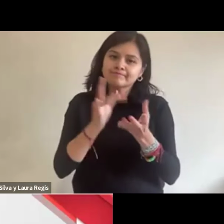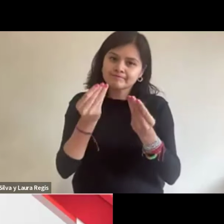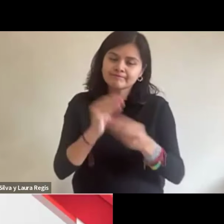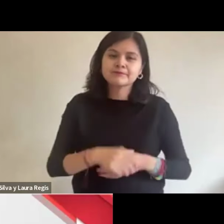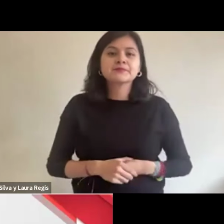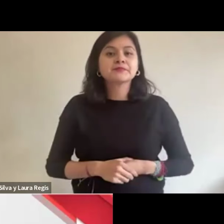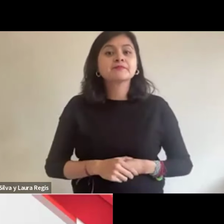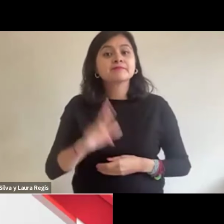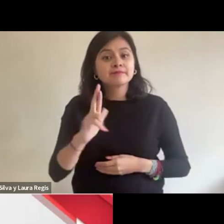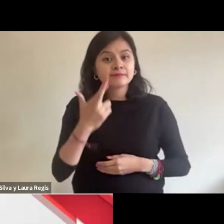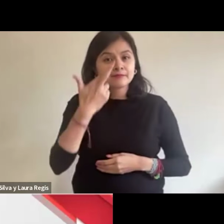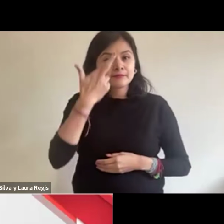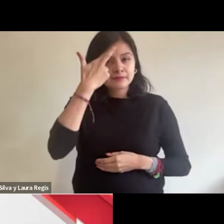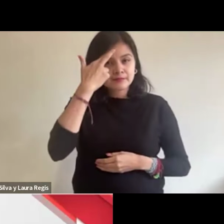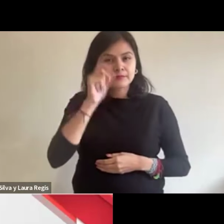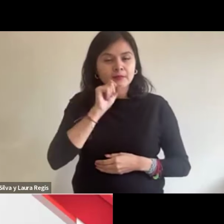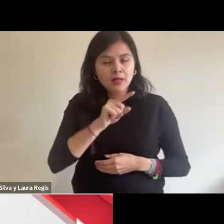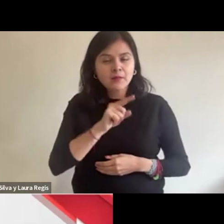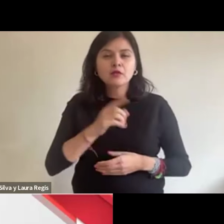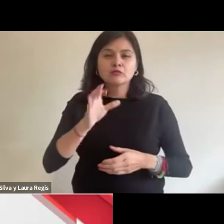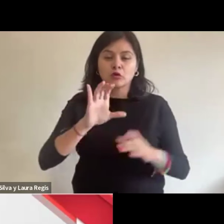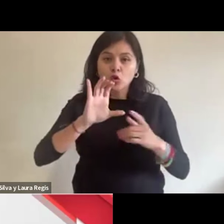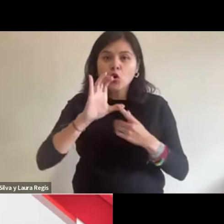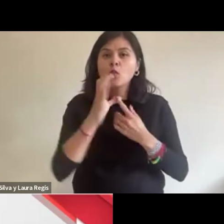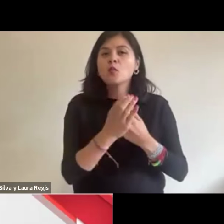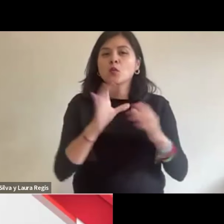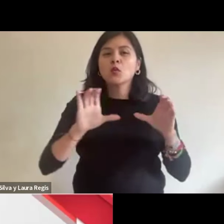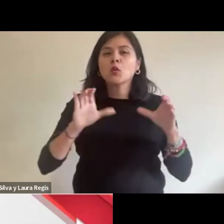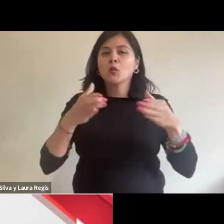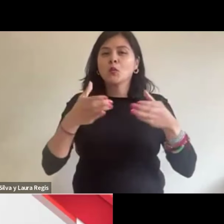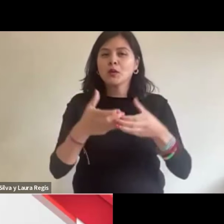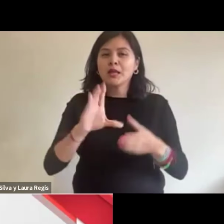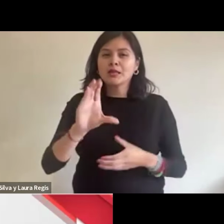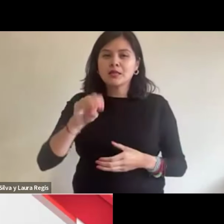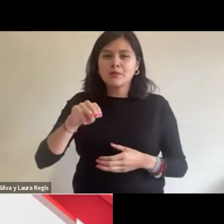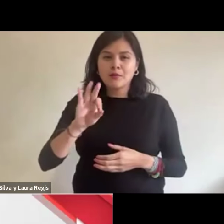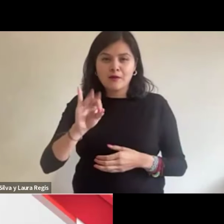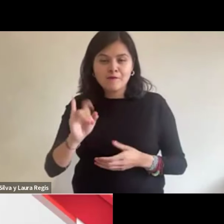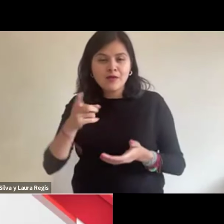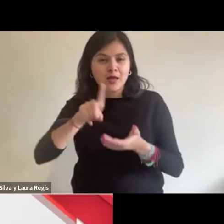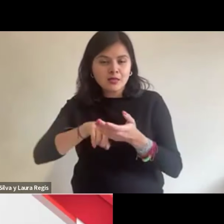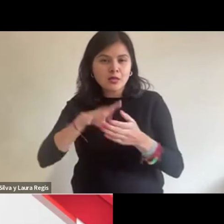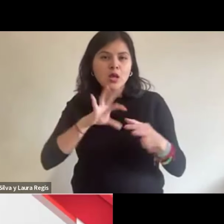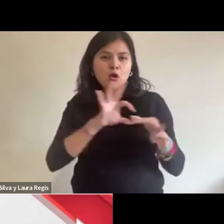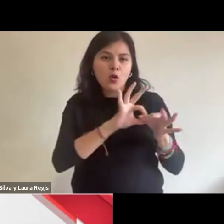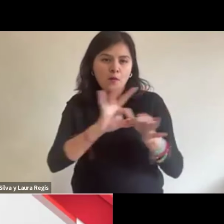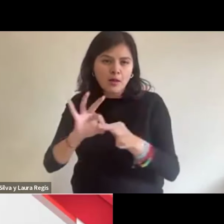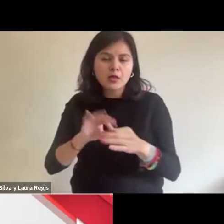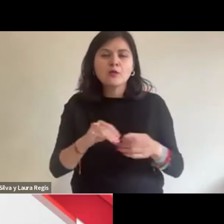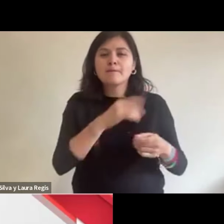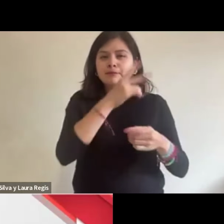Sí, recuerden que a través de la comunidad CEMEFI nosotros realizamos este tipo de convenios con